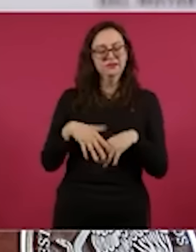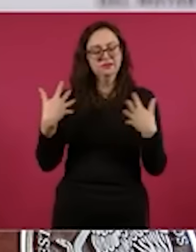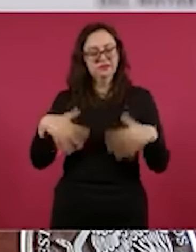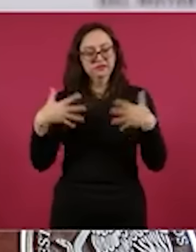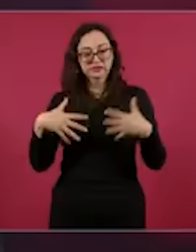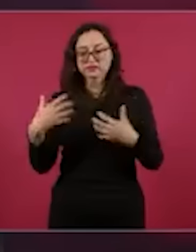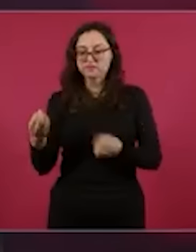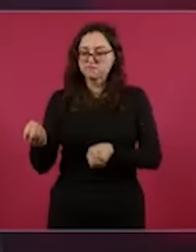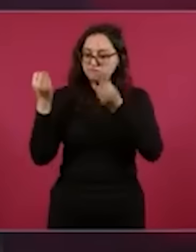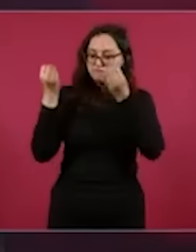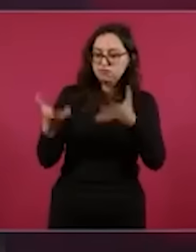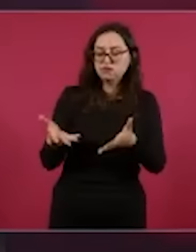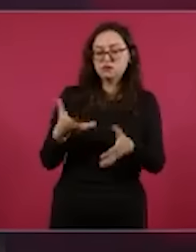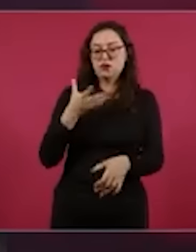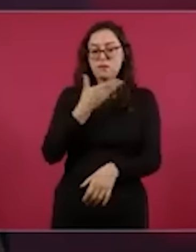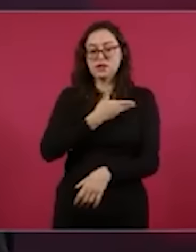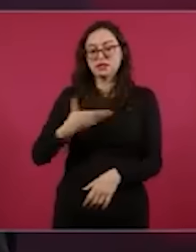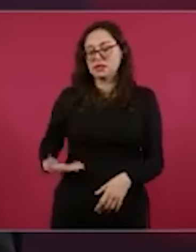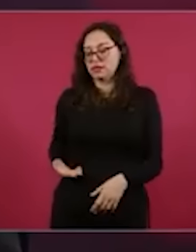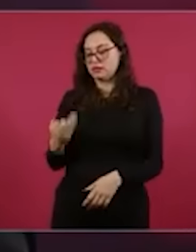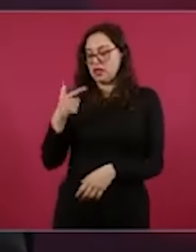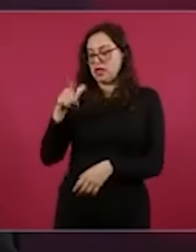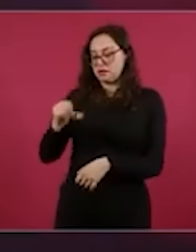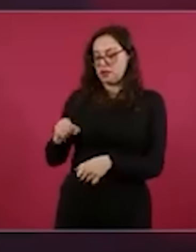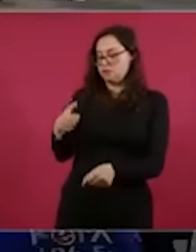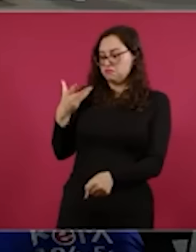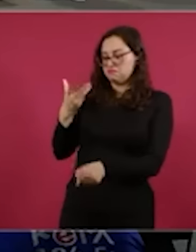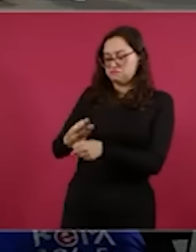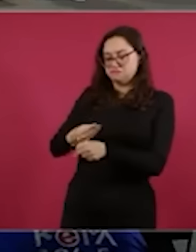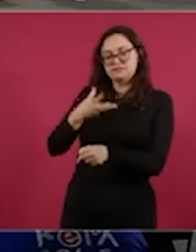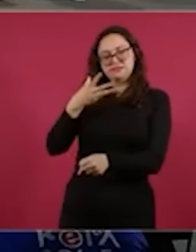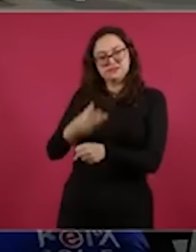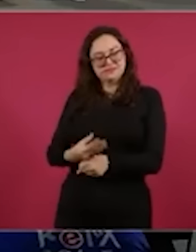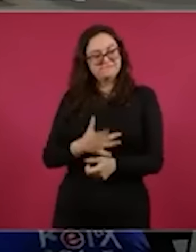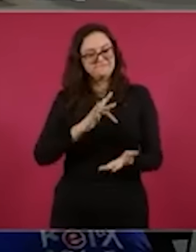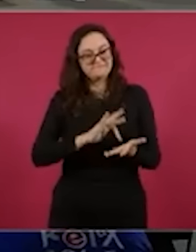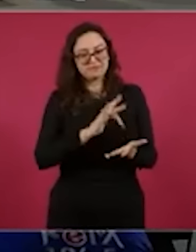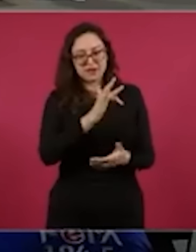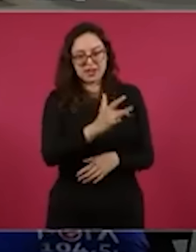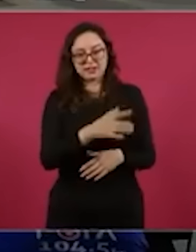aportes del presidente López Obrador. Muchas gracias.